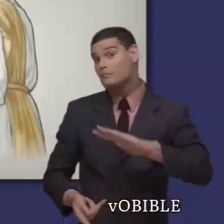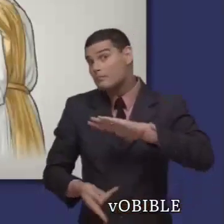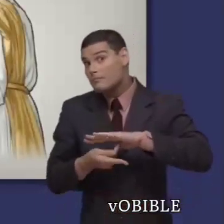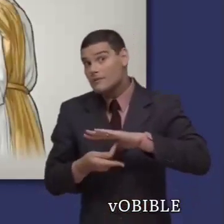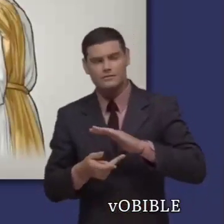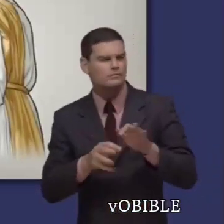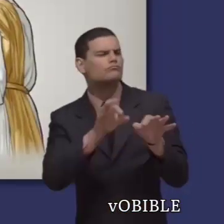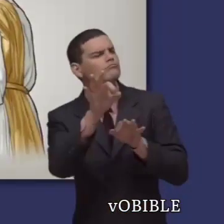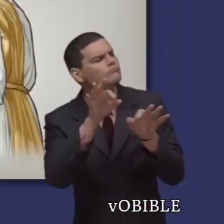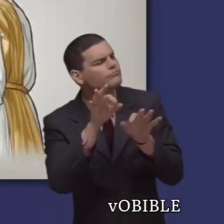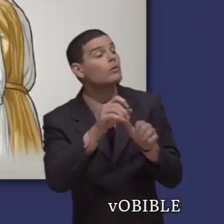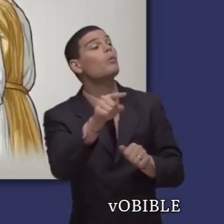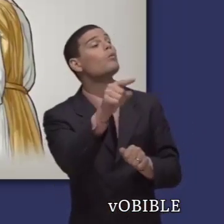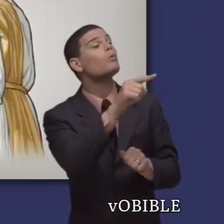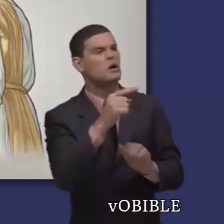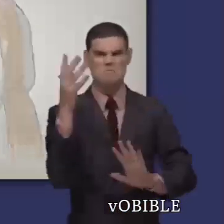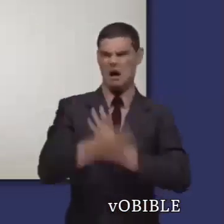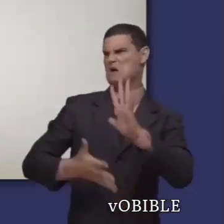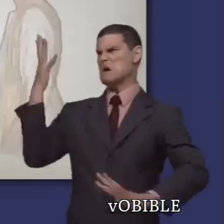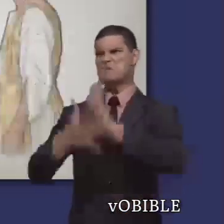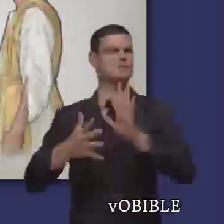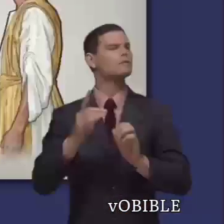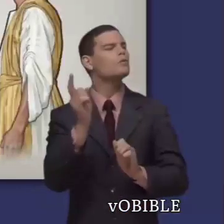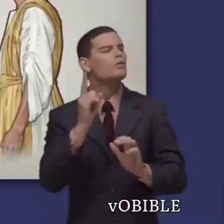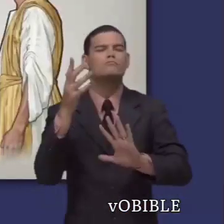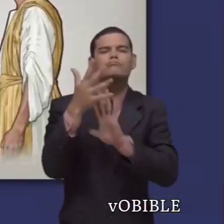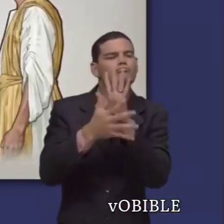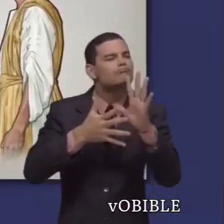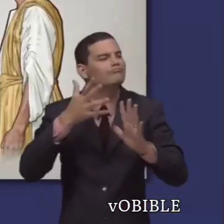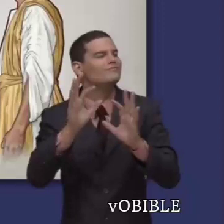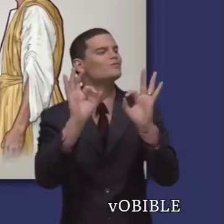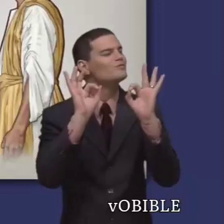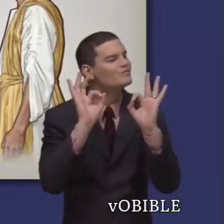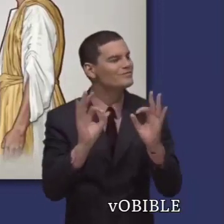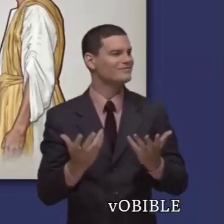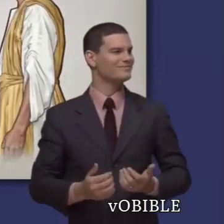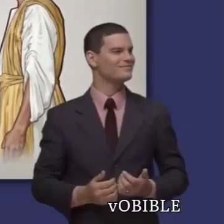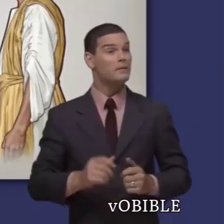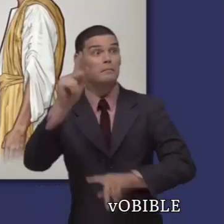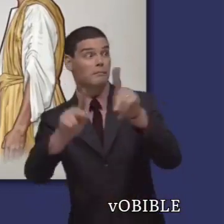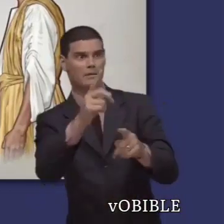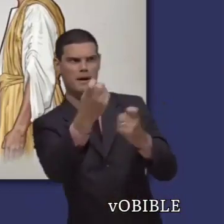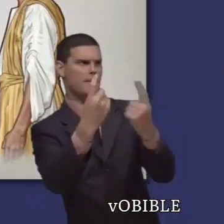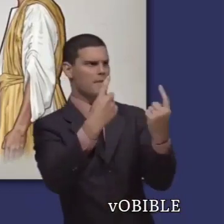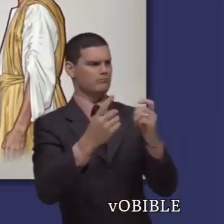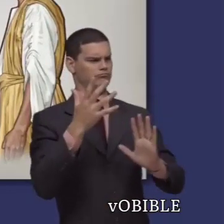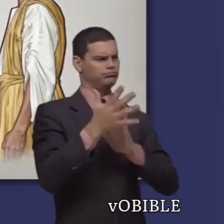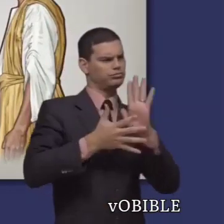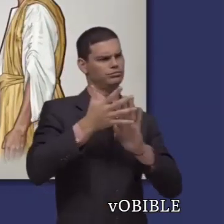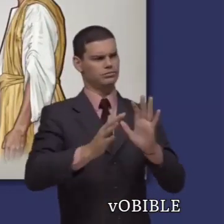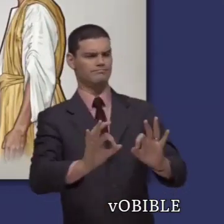También les anima a que sus palabras sean siempre agradables, sazonadas con sal, para que sepan cómo deben responder a